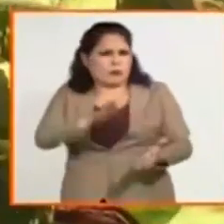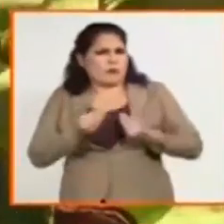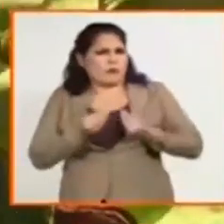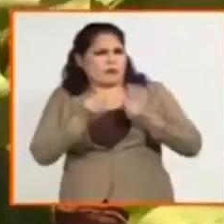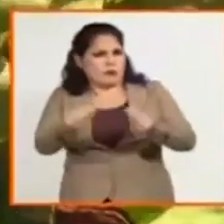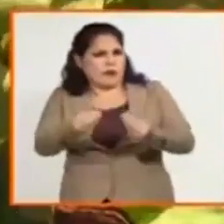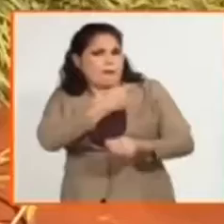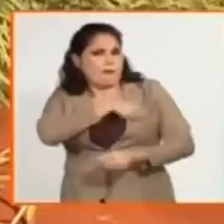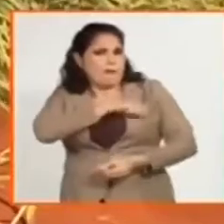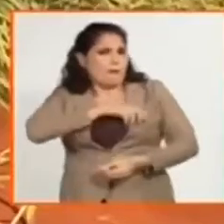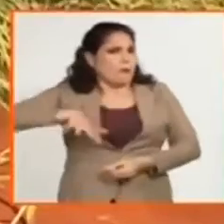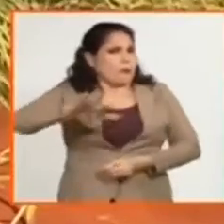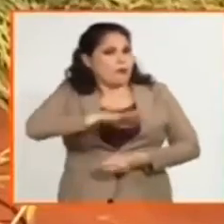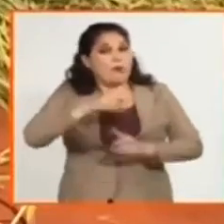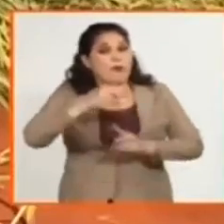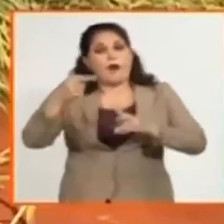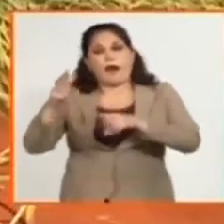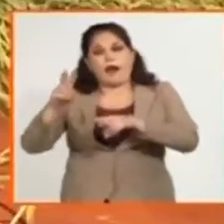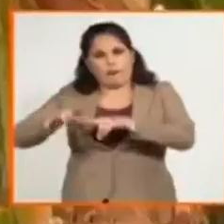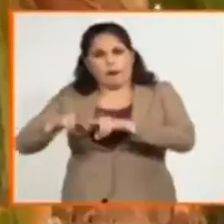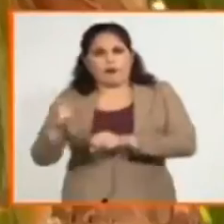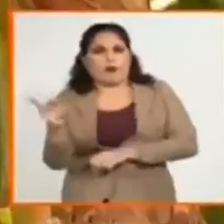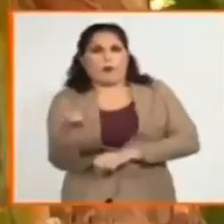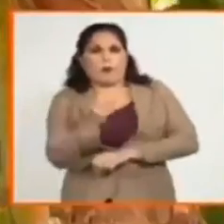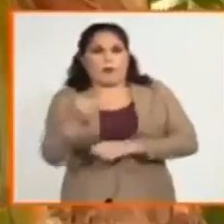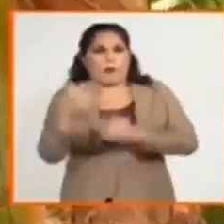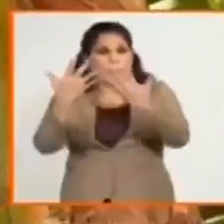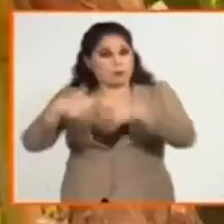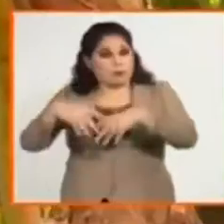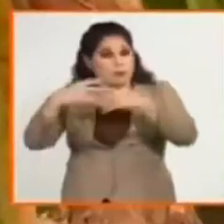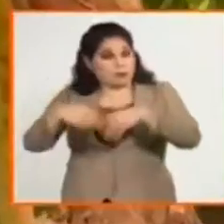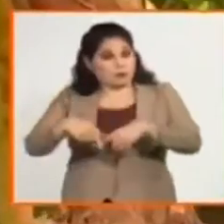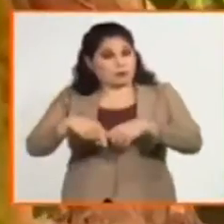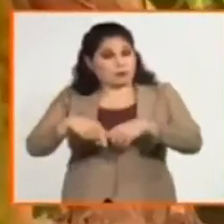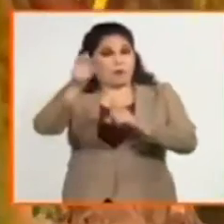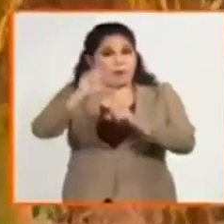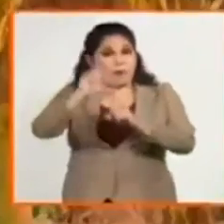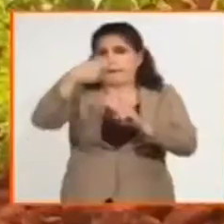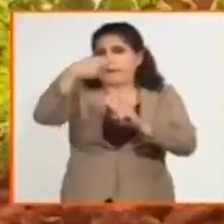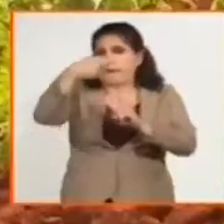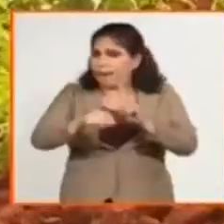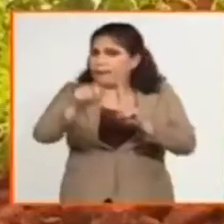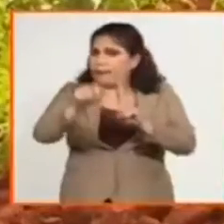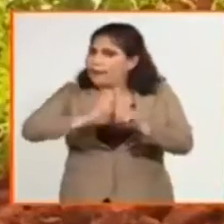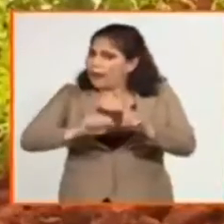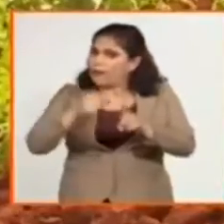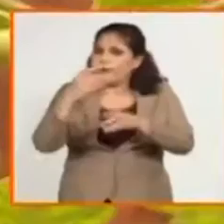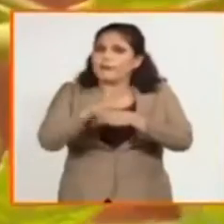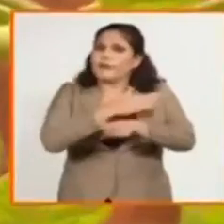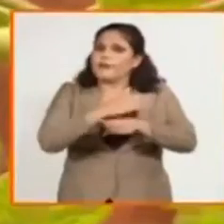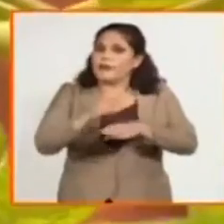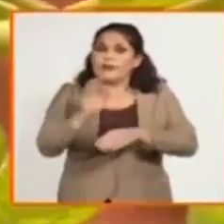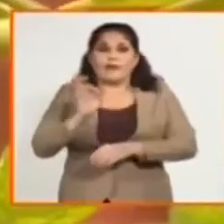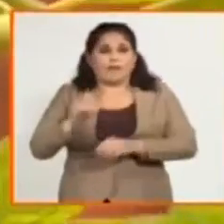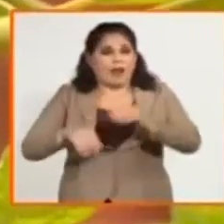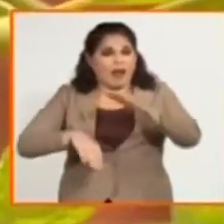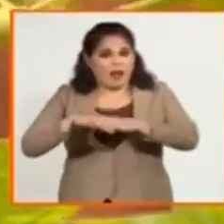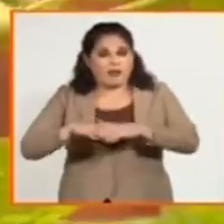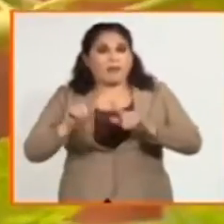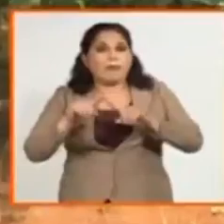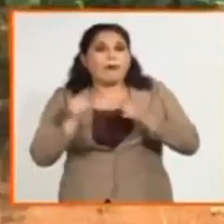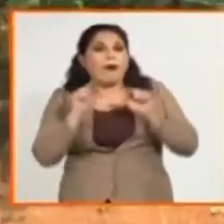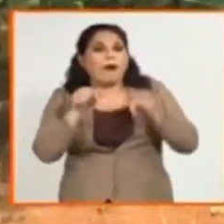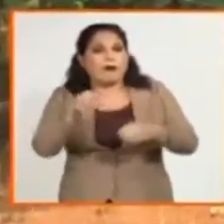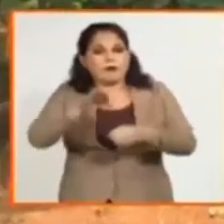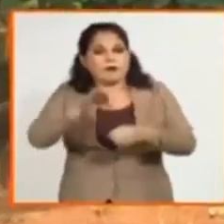territorio y La Habana. Una de las formas productivas con altos volúmenes de entrega cada año, aún insuficientes, pero donde se sigue